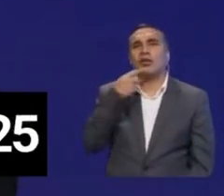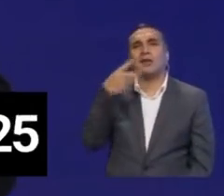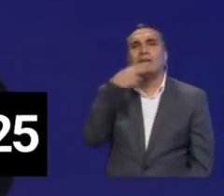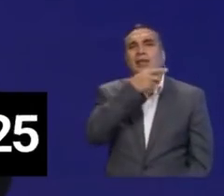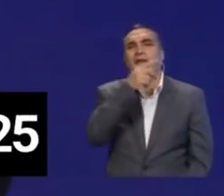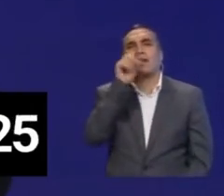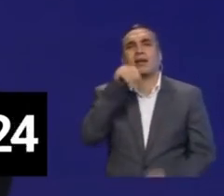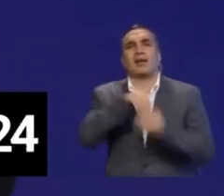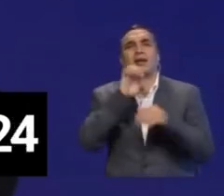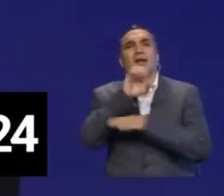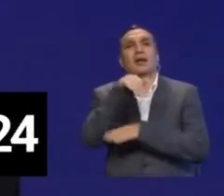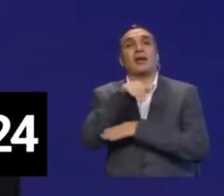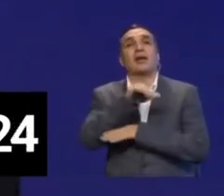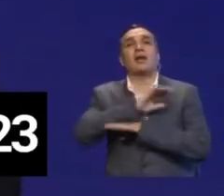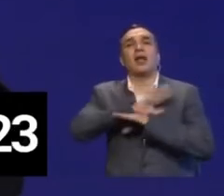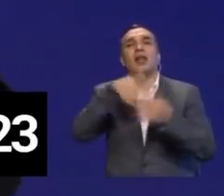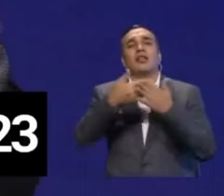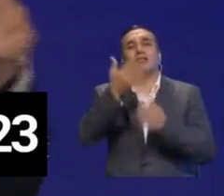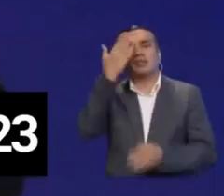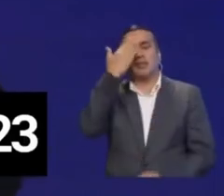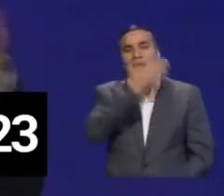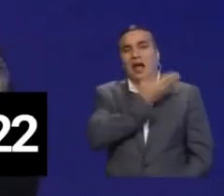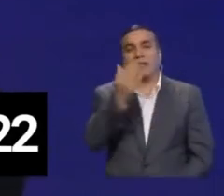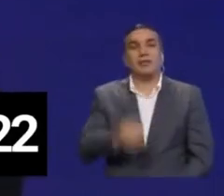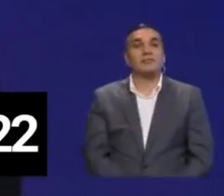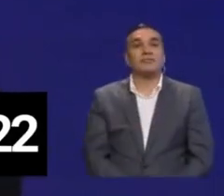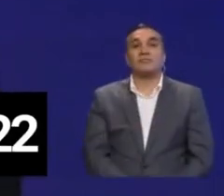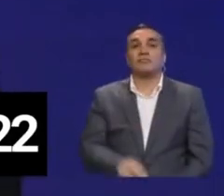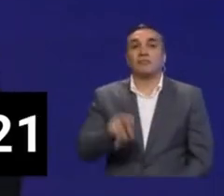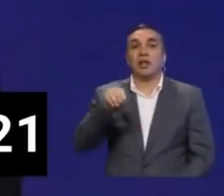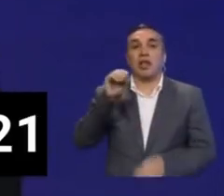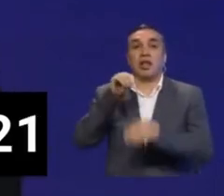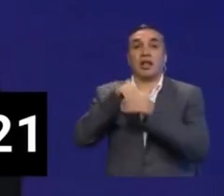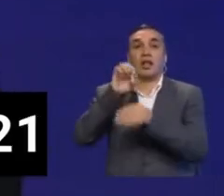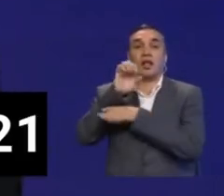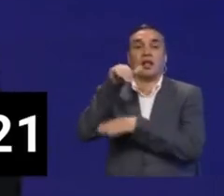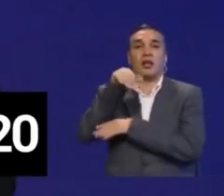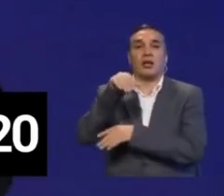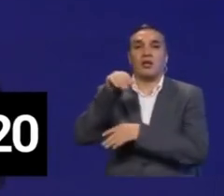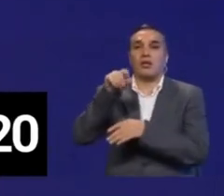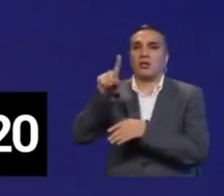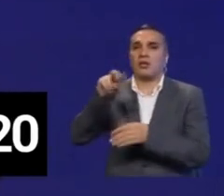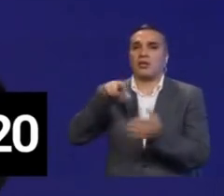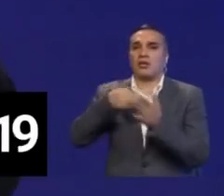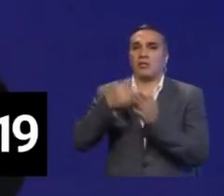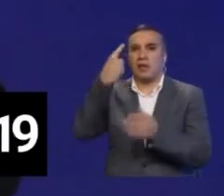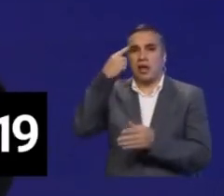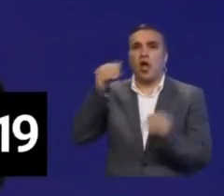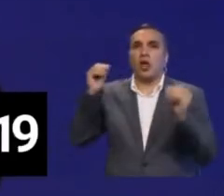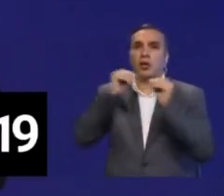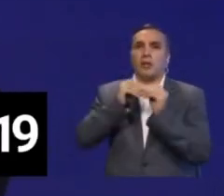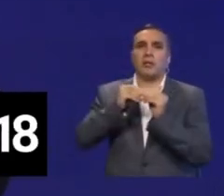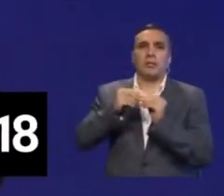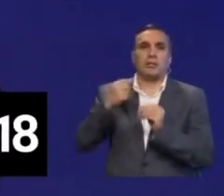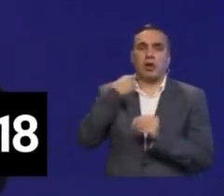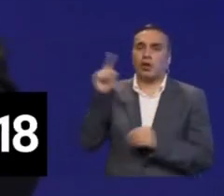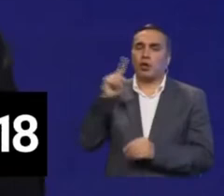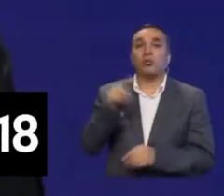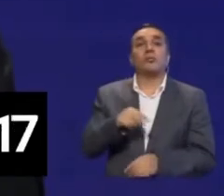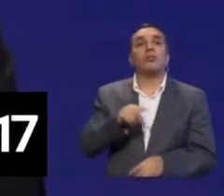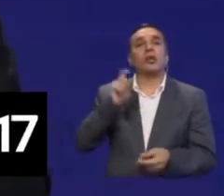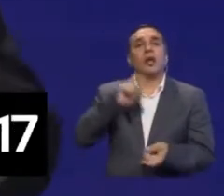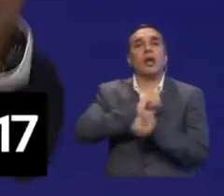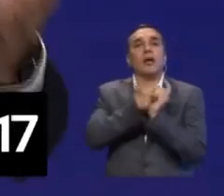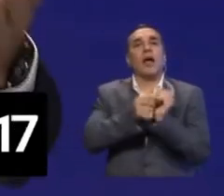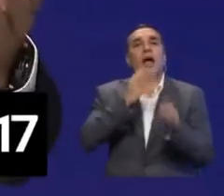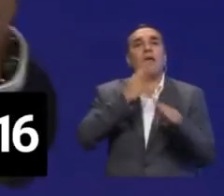Ecuador, ya la lección está aprendida. No condenemos al Ecuador a una sentencia. Hay que generar un cambio, una transformación diciéndole la